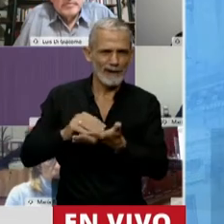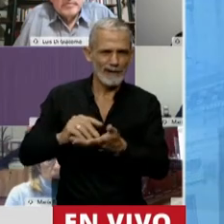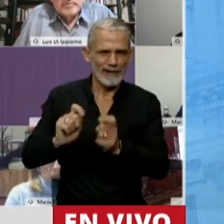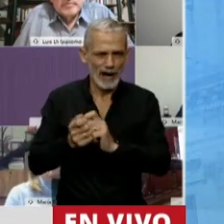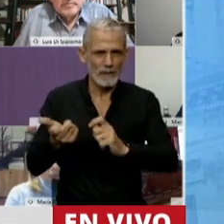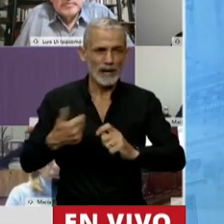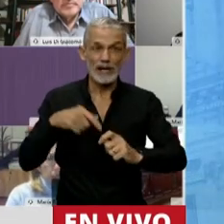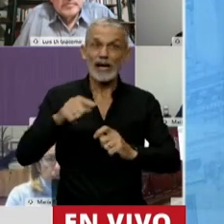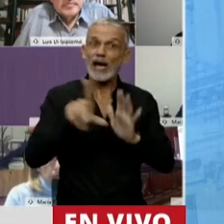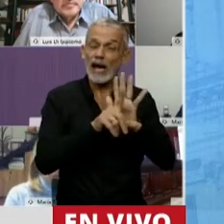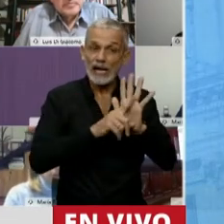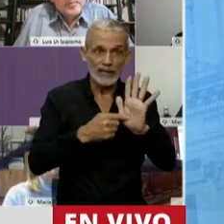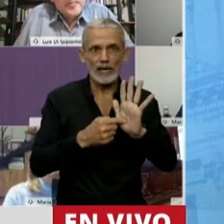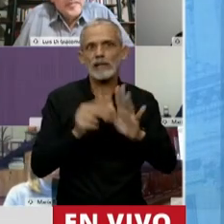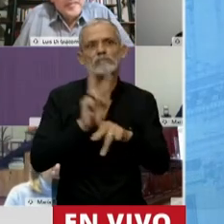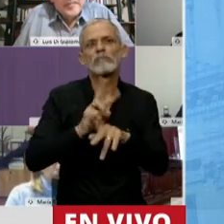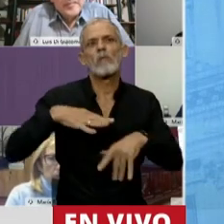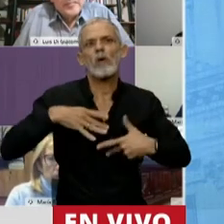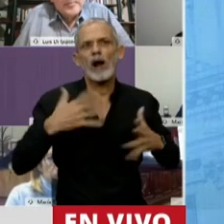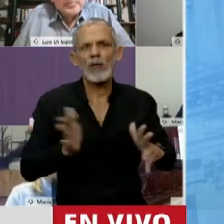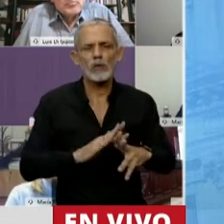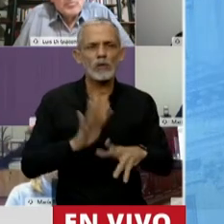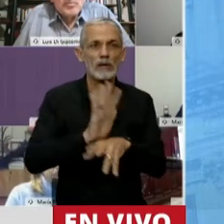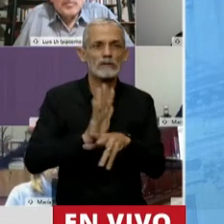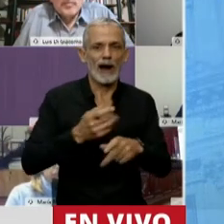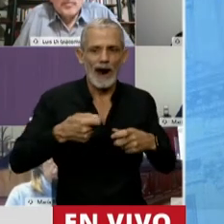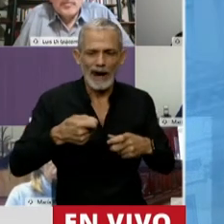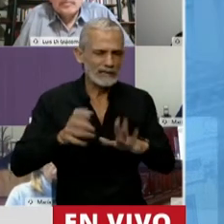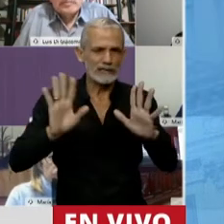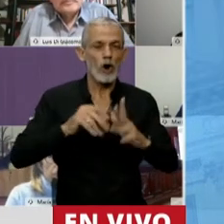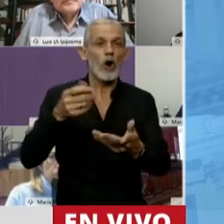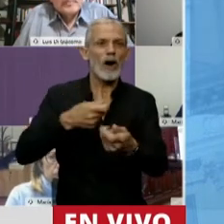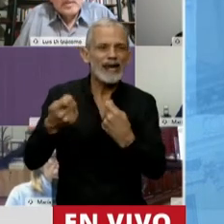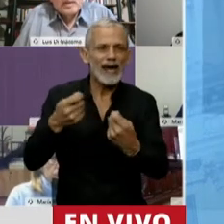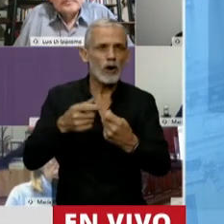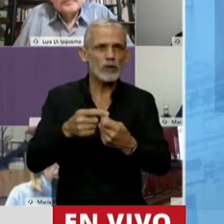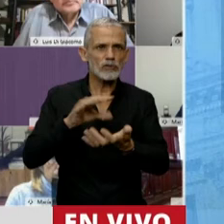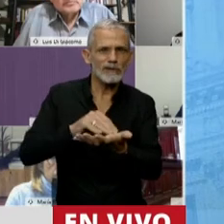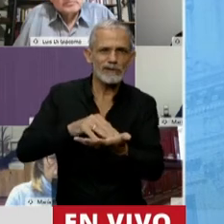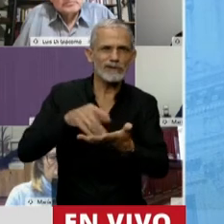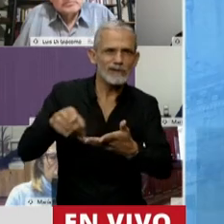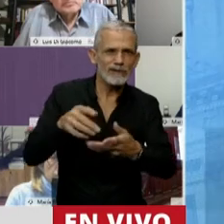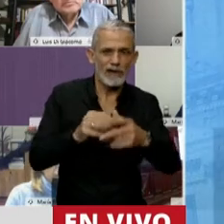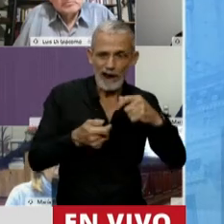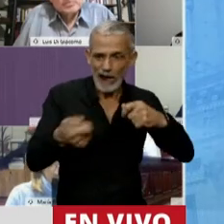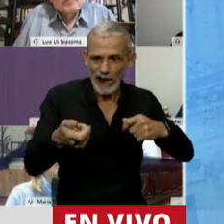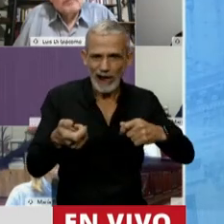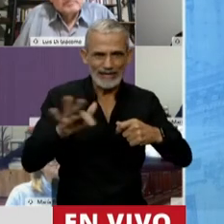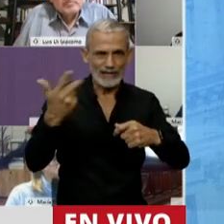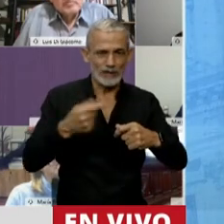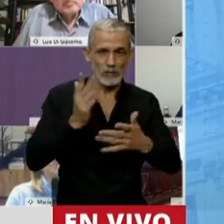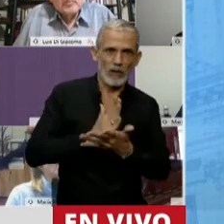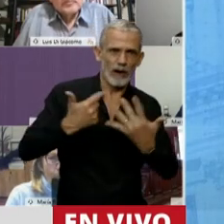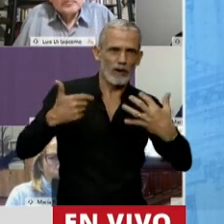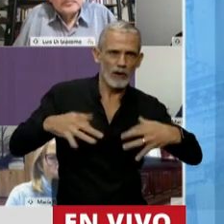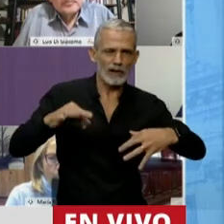es preventiva porque apunta justamente a desalentar los potenciales negocios de quienes se esconden detrás del encendedor.